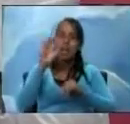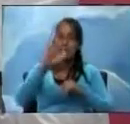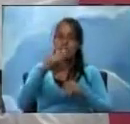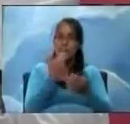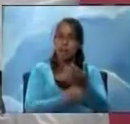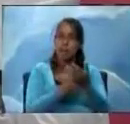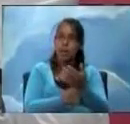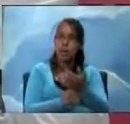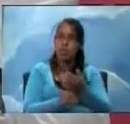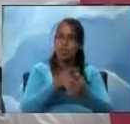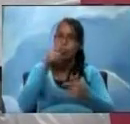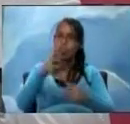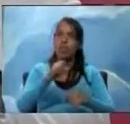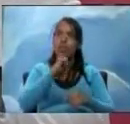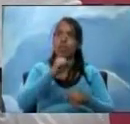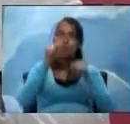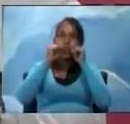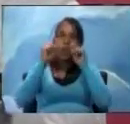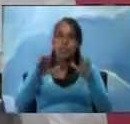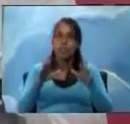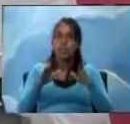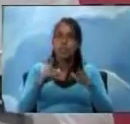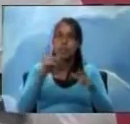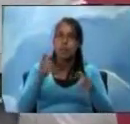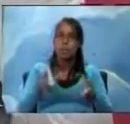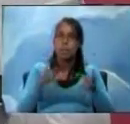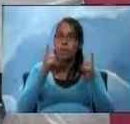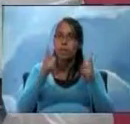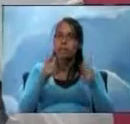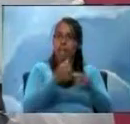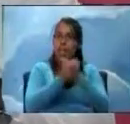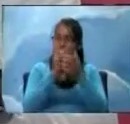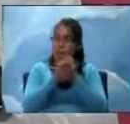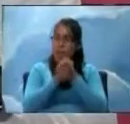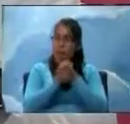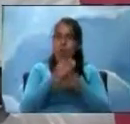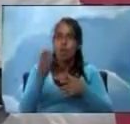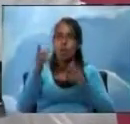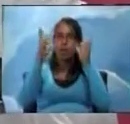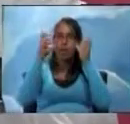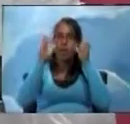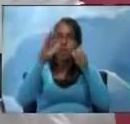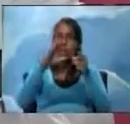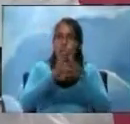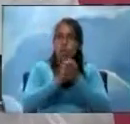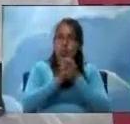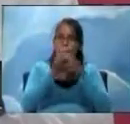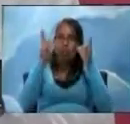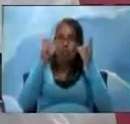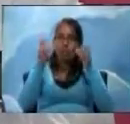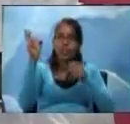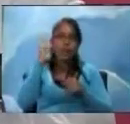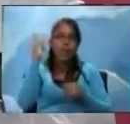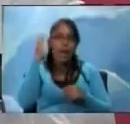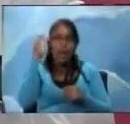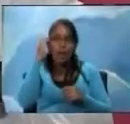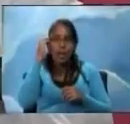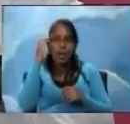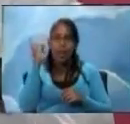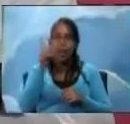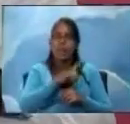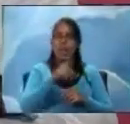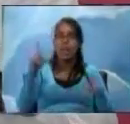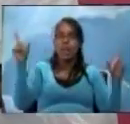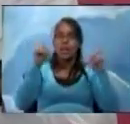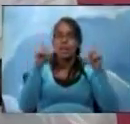hermano, sucesivamente esto es una bendición. Y permita, bueno, el amigo que me escucha, que me está escuchando a través de la radio, que me escucha